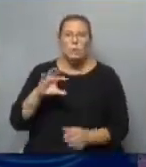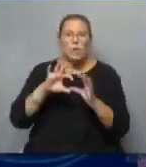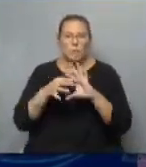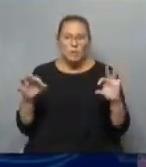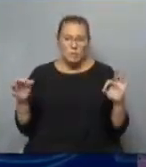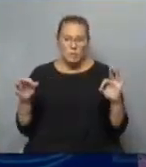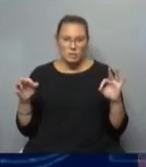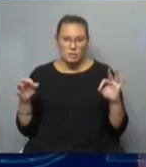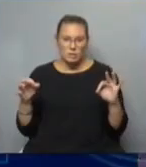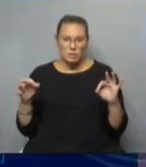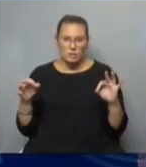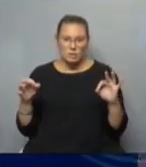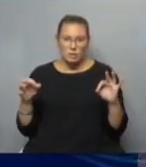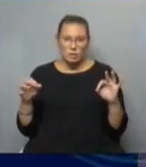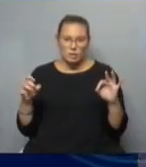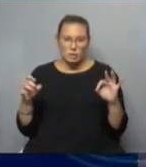de